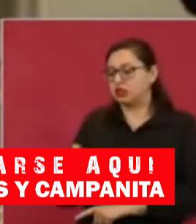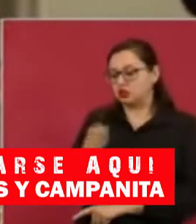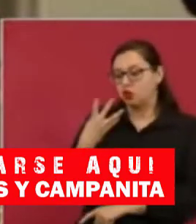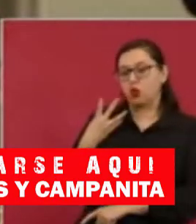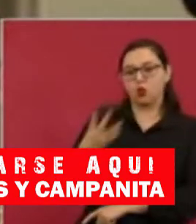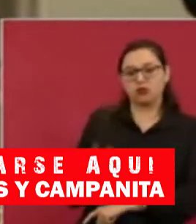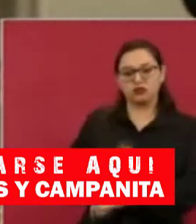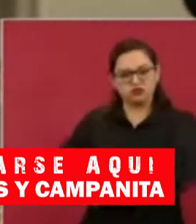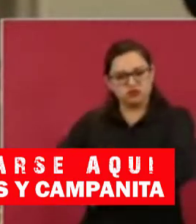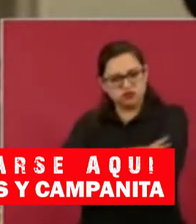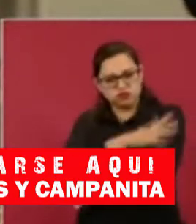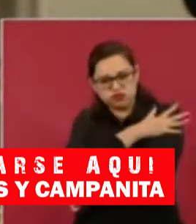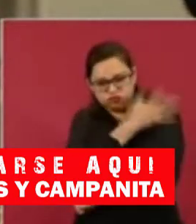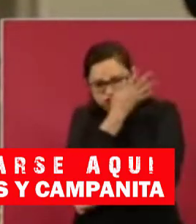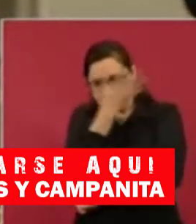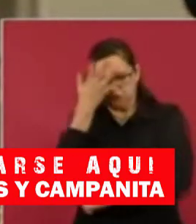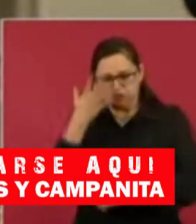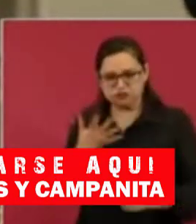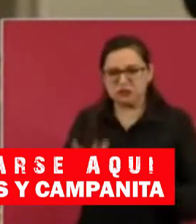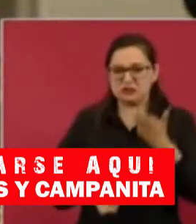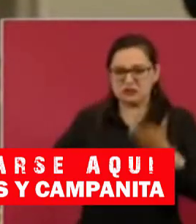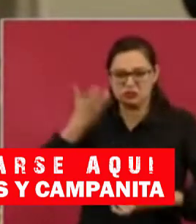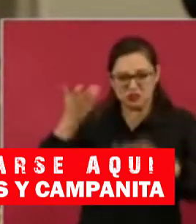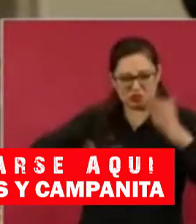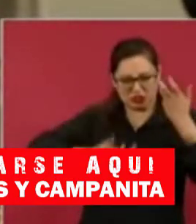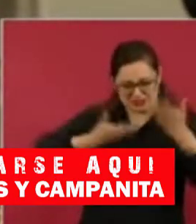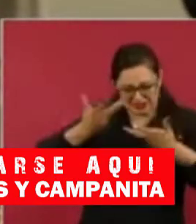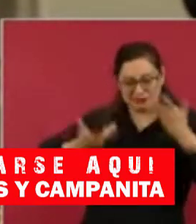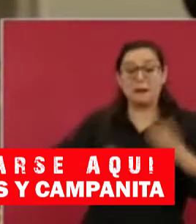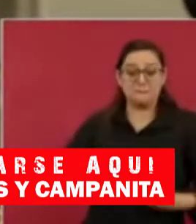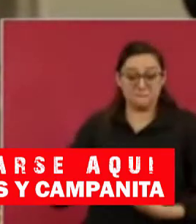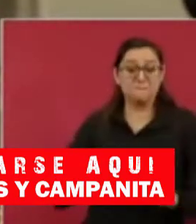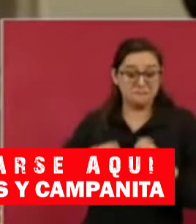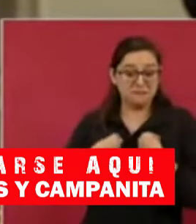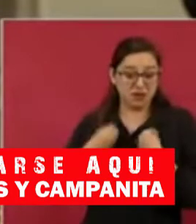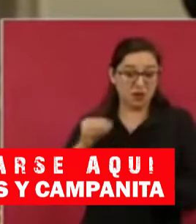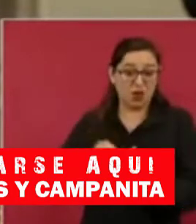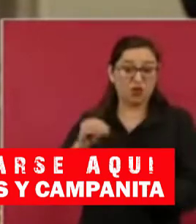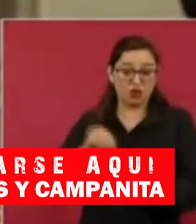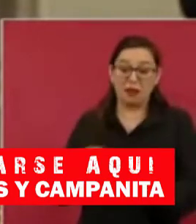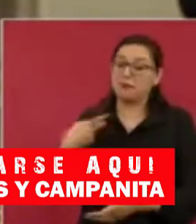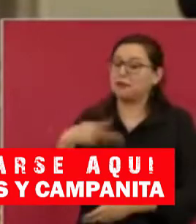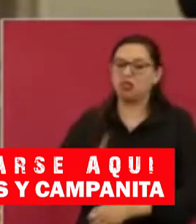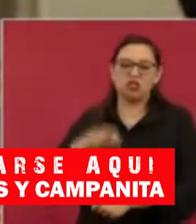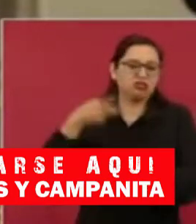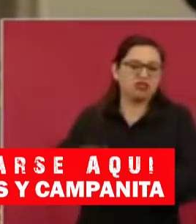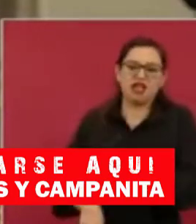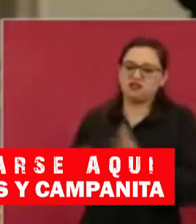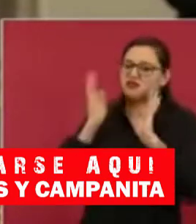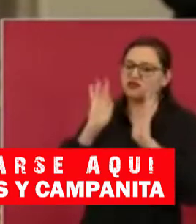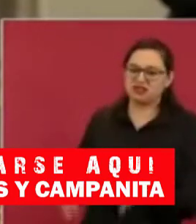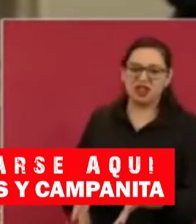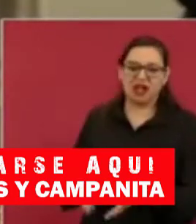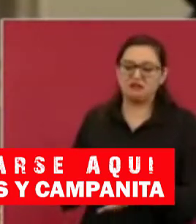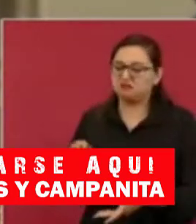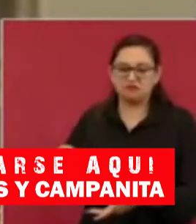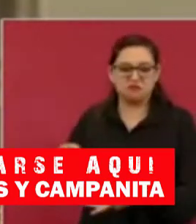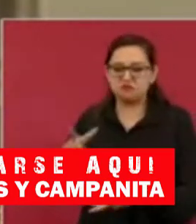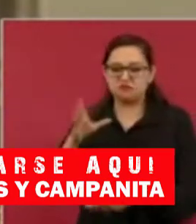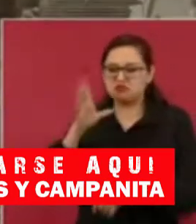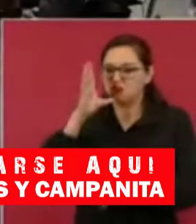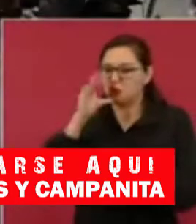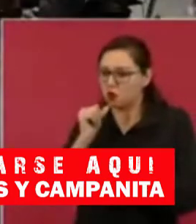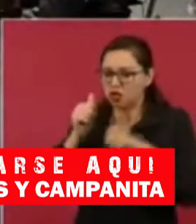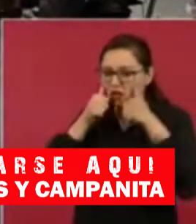que sobrevivieron al incendio, y muchos de ellos pues con daños a su salud irreversibles por esta falta de atención